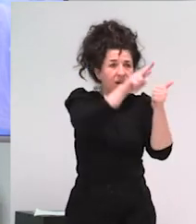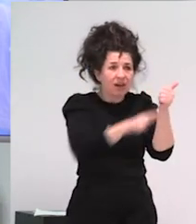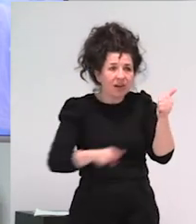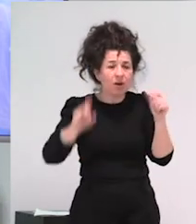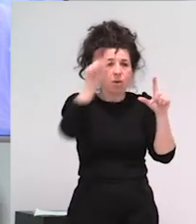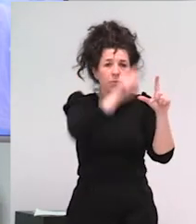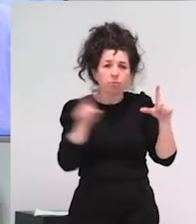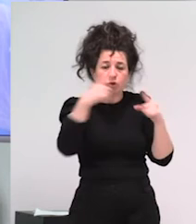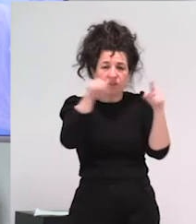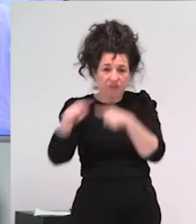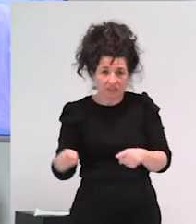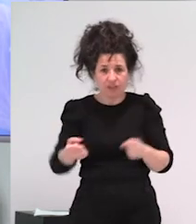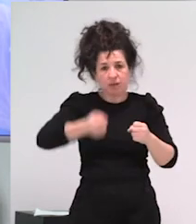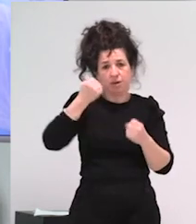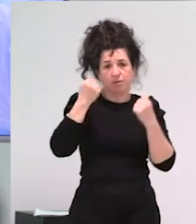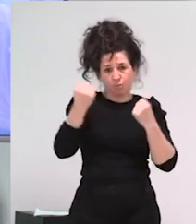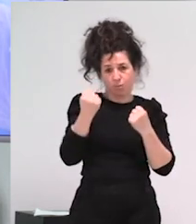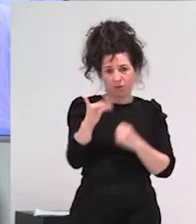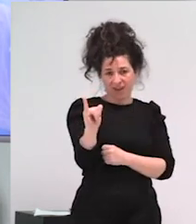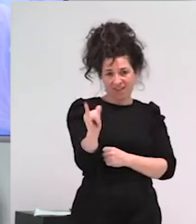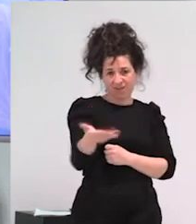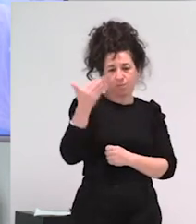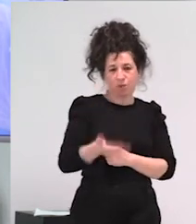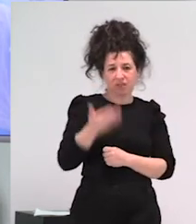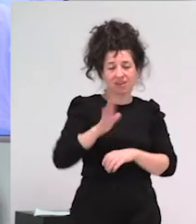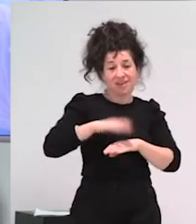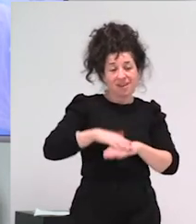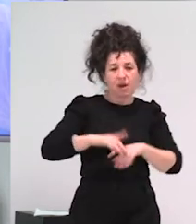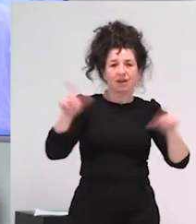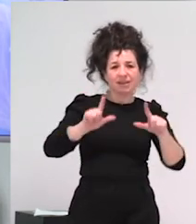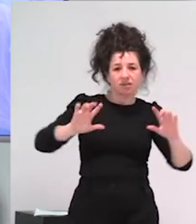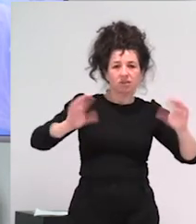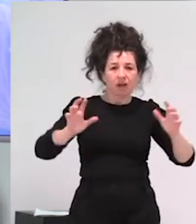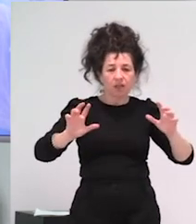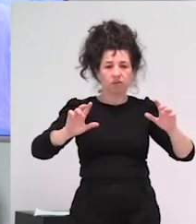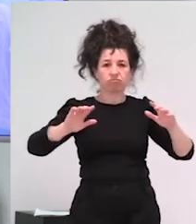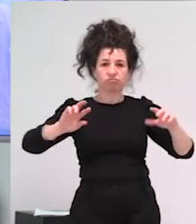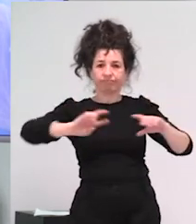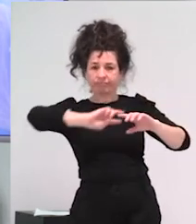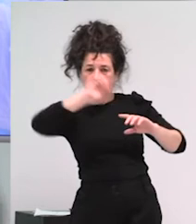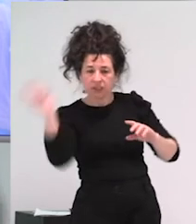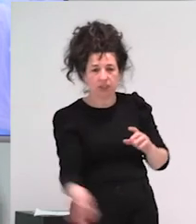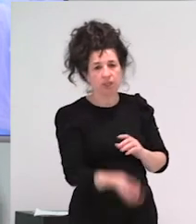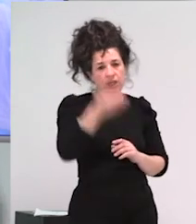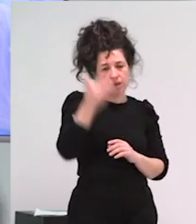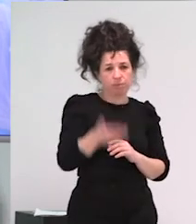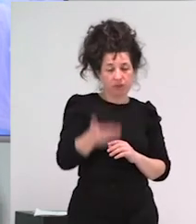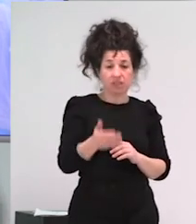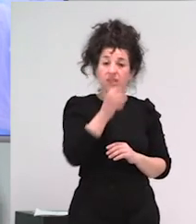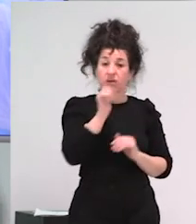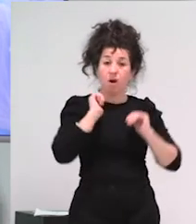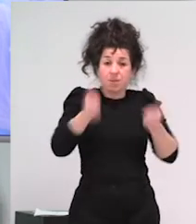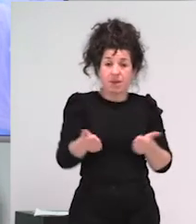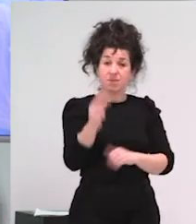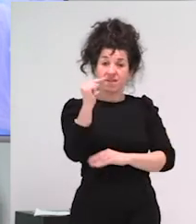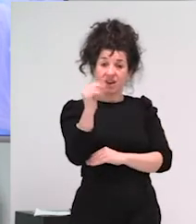importante y tiene un potencial. Y de cara a los medios de comunicación, eso también te da una fortaleza y en el inicio de Fridays for Future sobre todo,